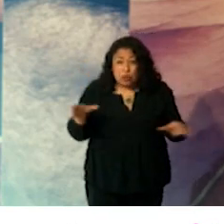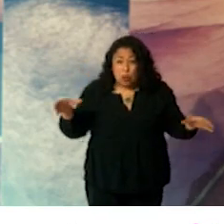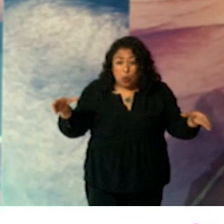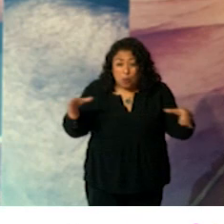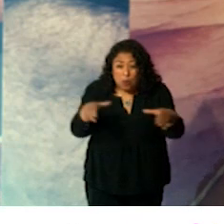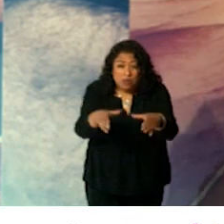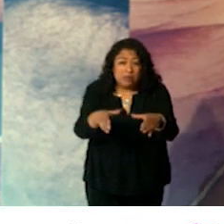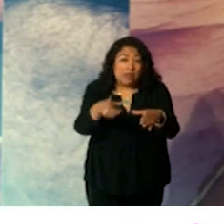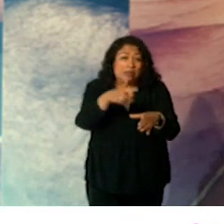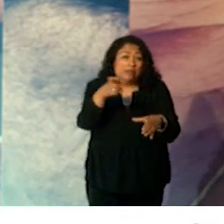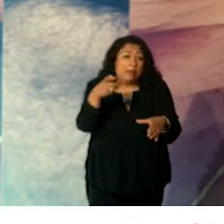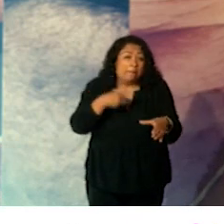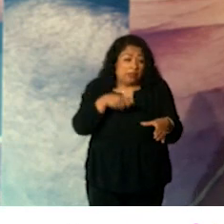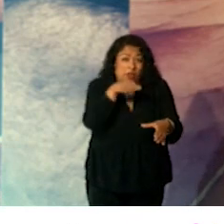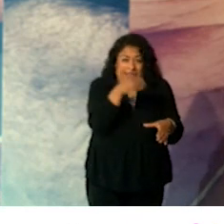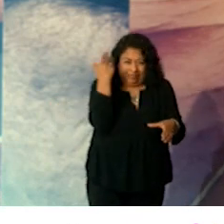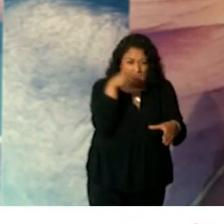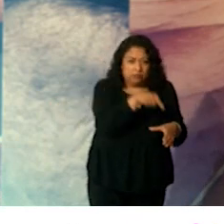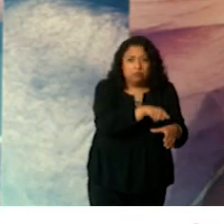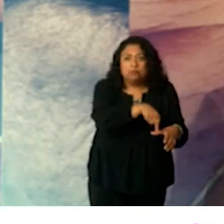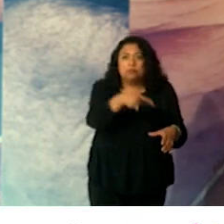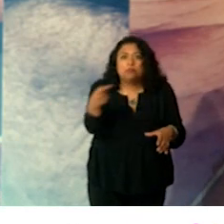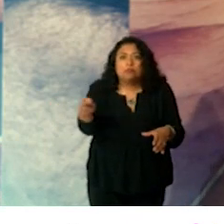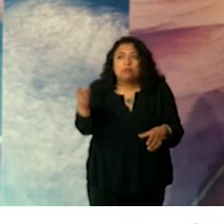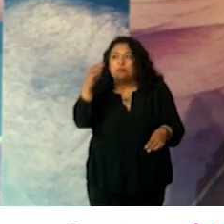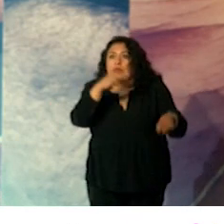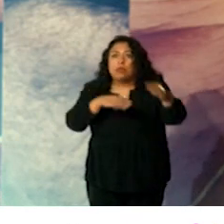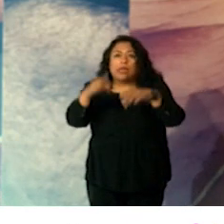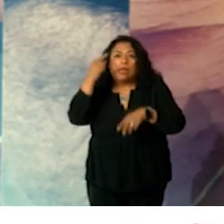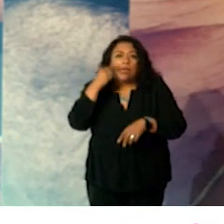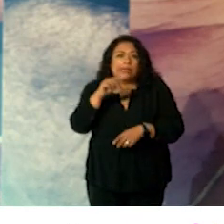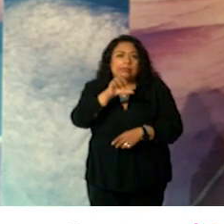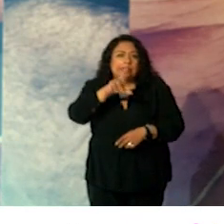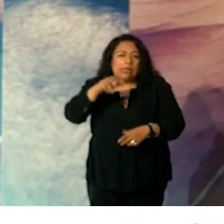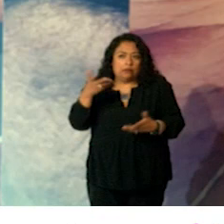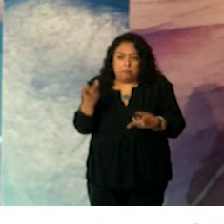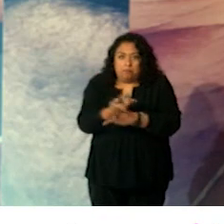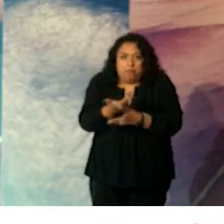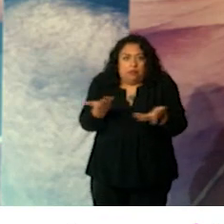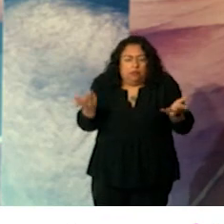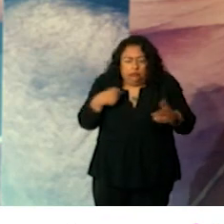comunidad de 100 personas, ¿qué va a pasar para las sierras de Guerrero?